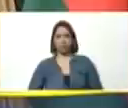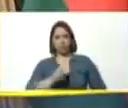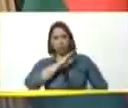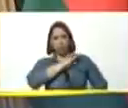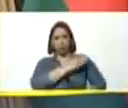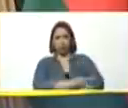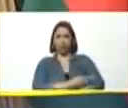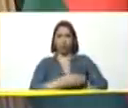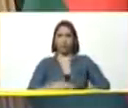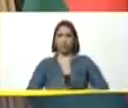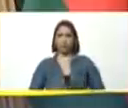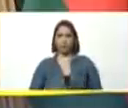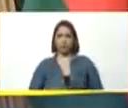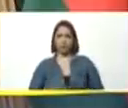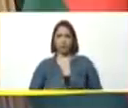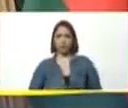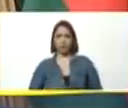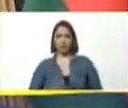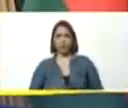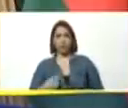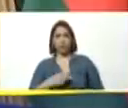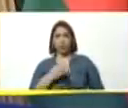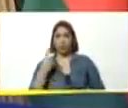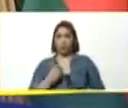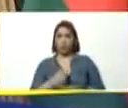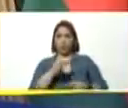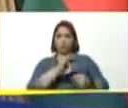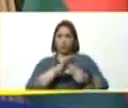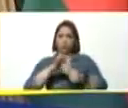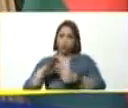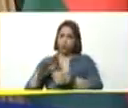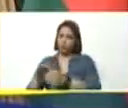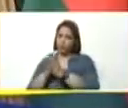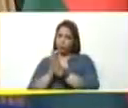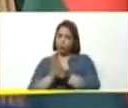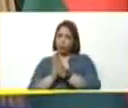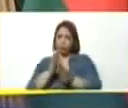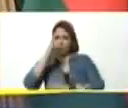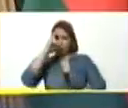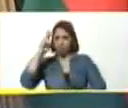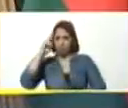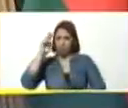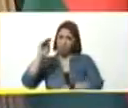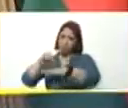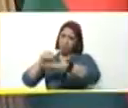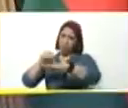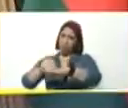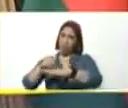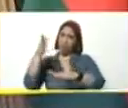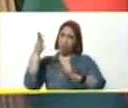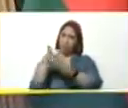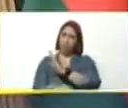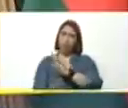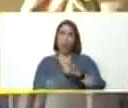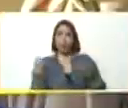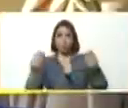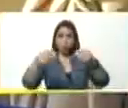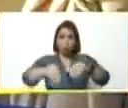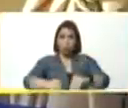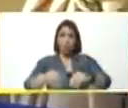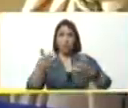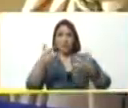poderoso. Nosotros tenemos que cultivar, señor canciller, las relaciones integrales con